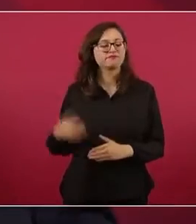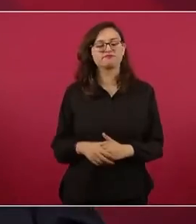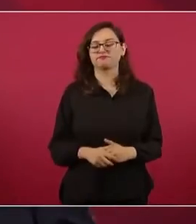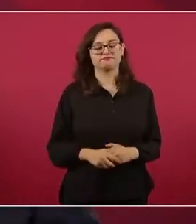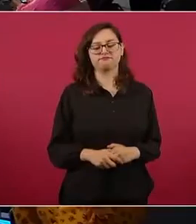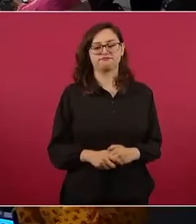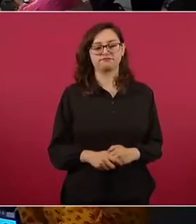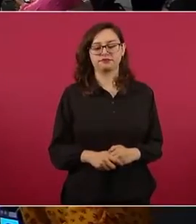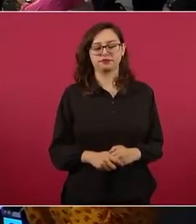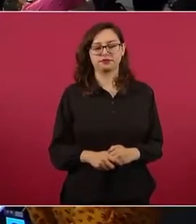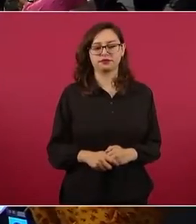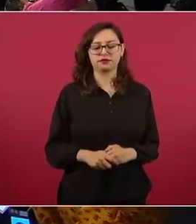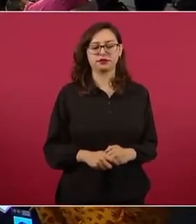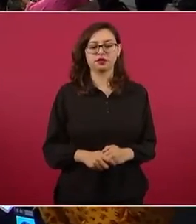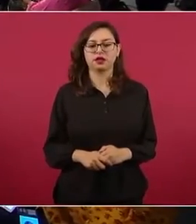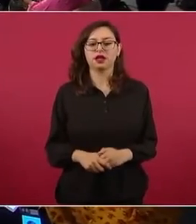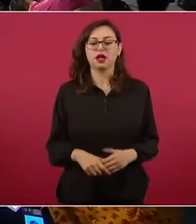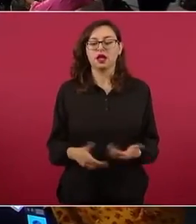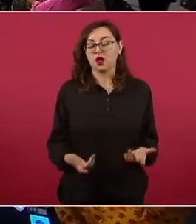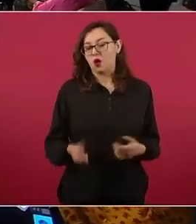También ya no aplica la frase